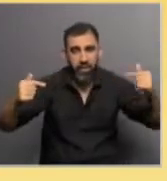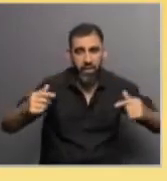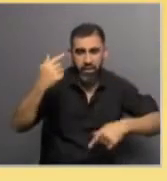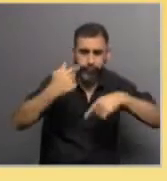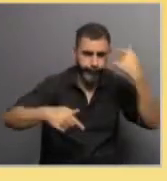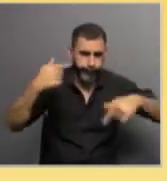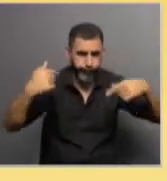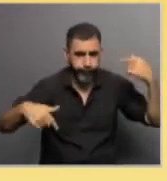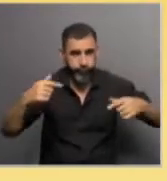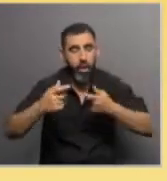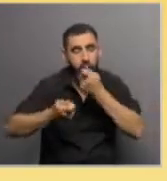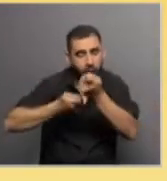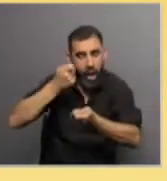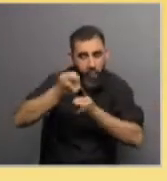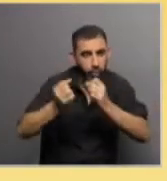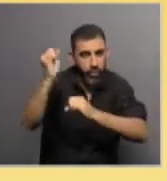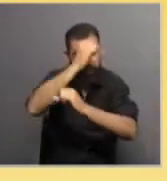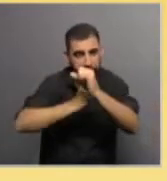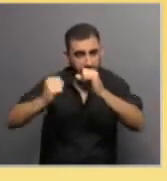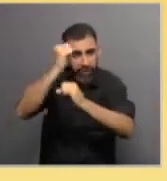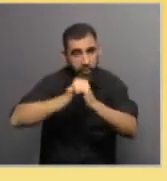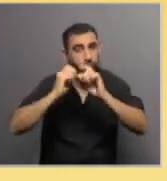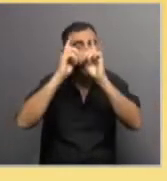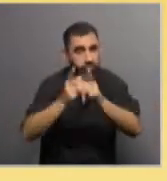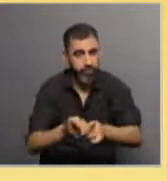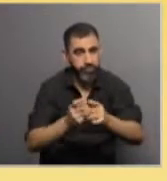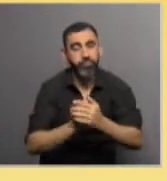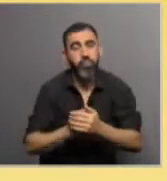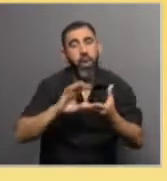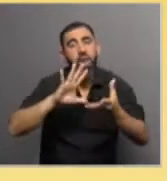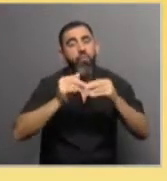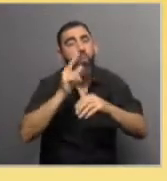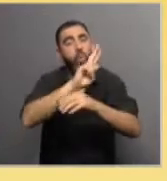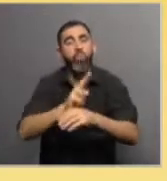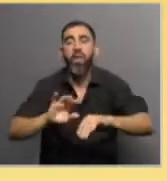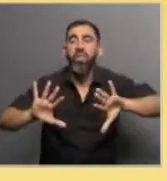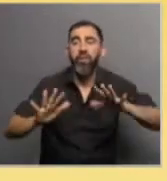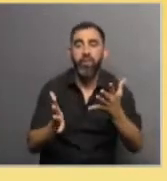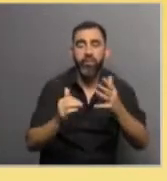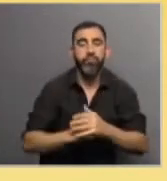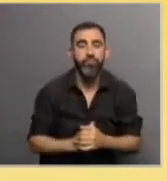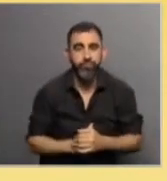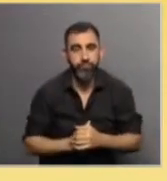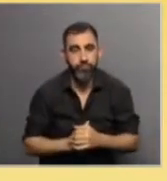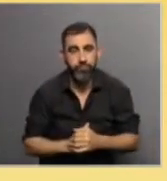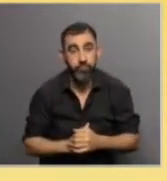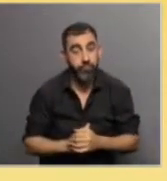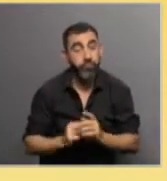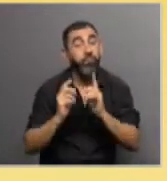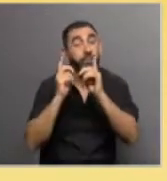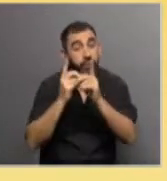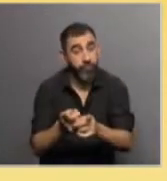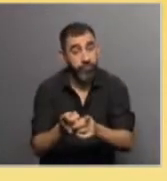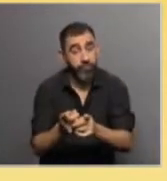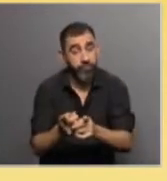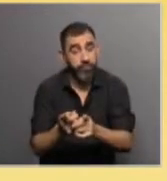minerales, aporta para los ingenieros, digamos, para el tipo de uso que le van a dar. No tenemos que olvidarnos también que